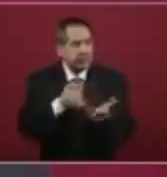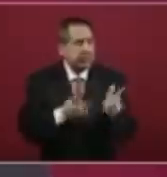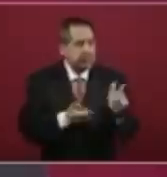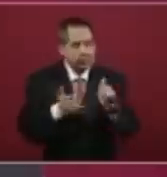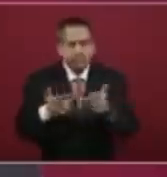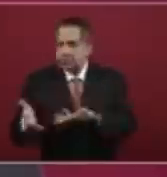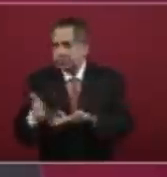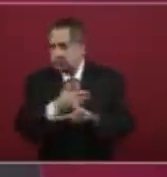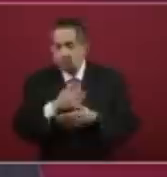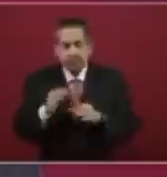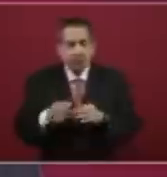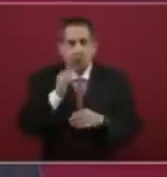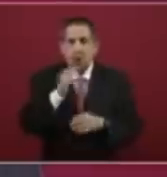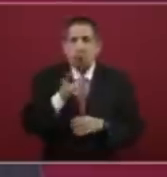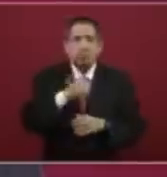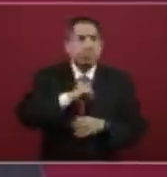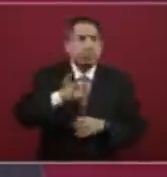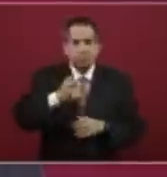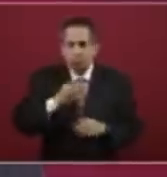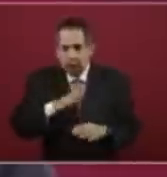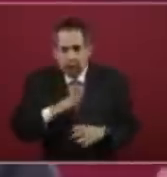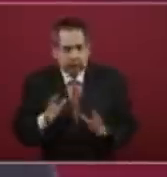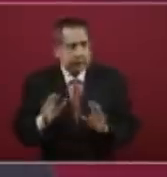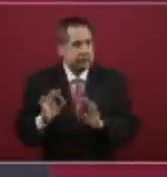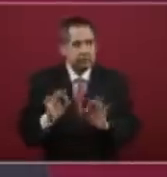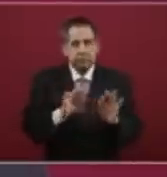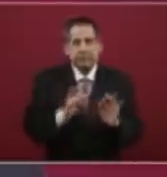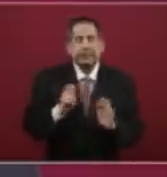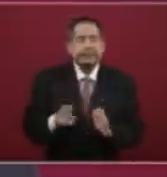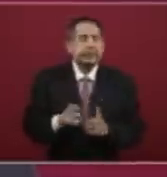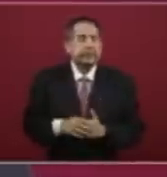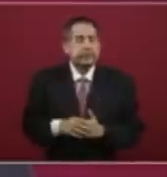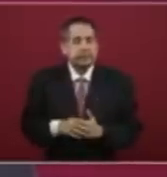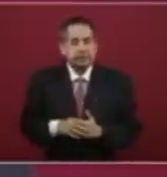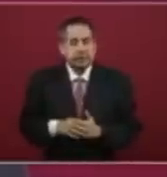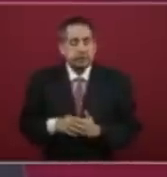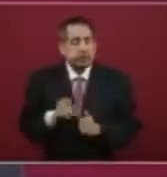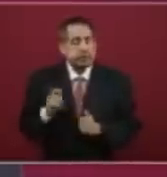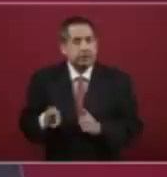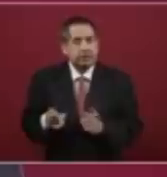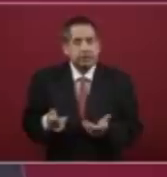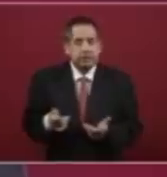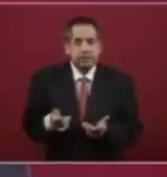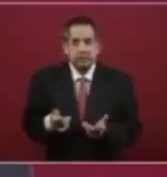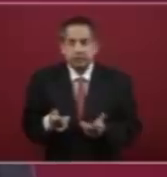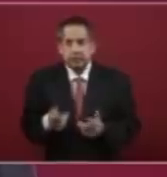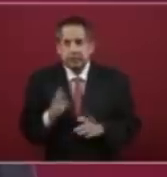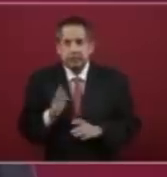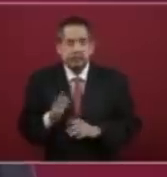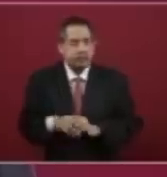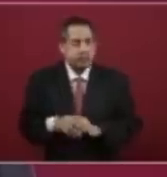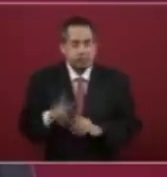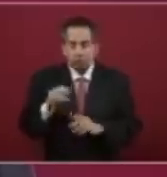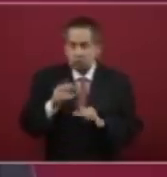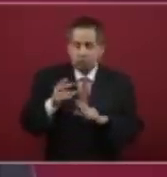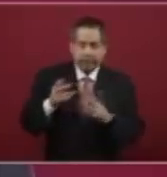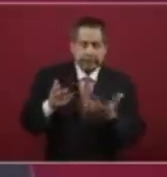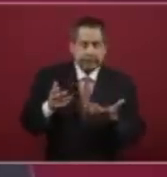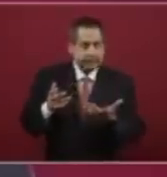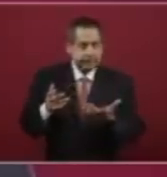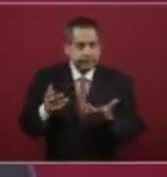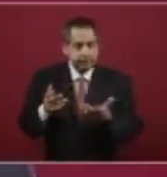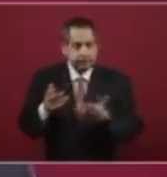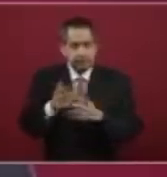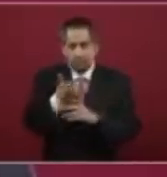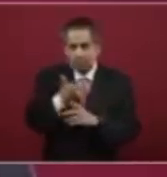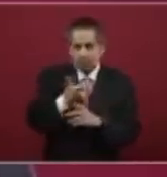no tenemos inflación, que no se ha afectado el